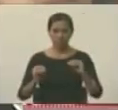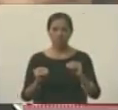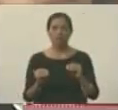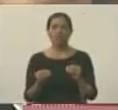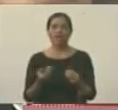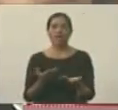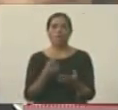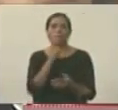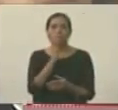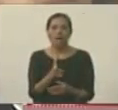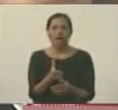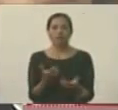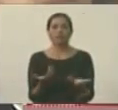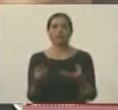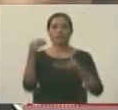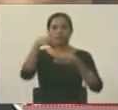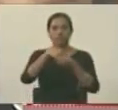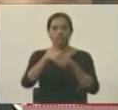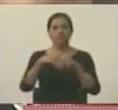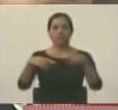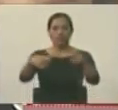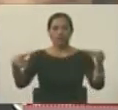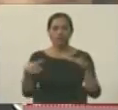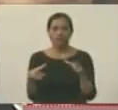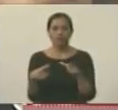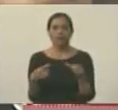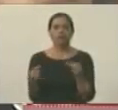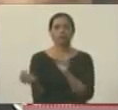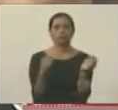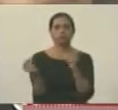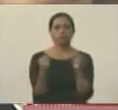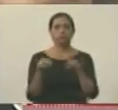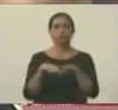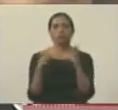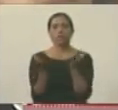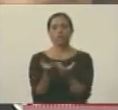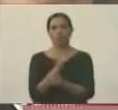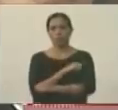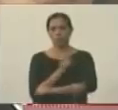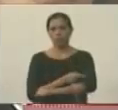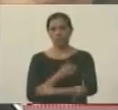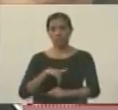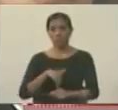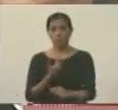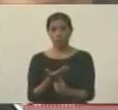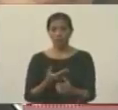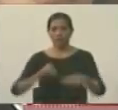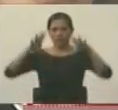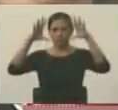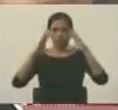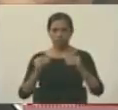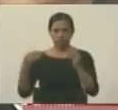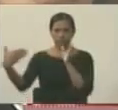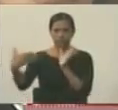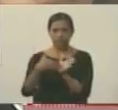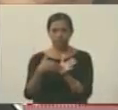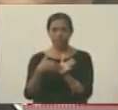dentro de la disputa mundial del poder que podía sacar centrales